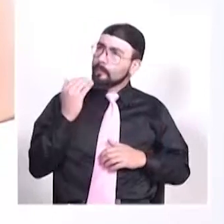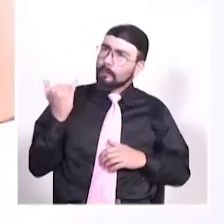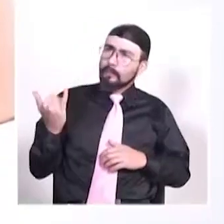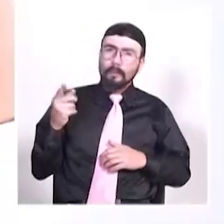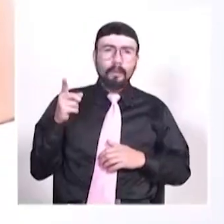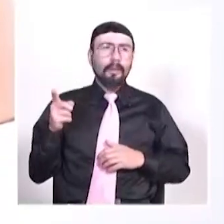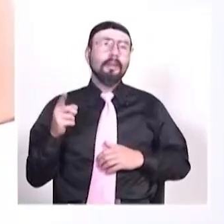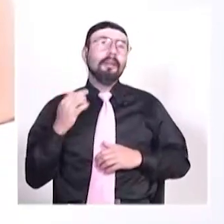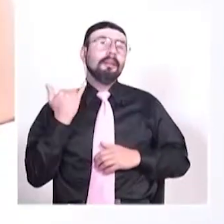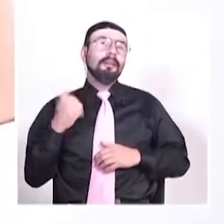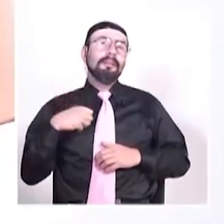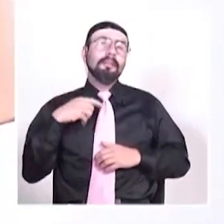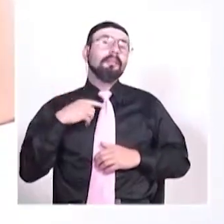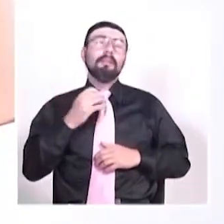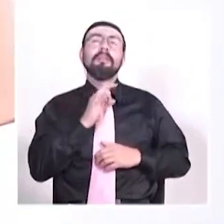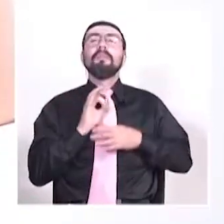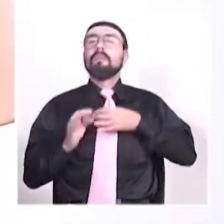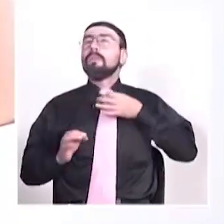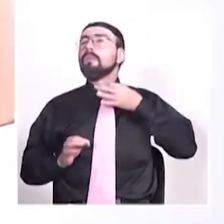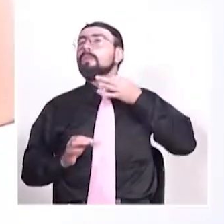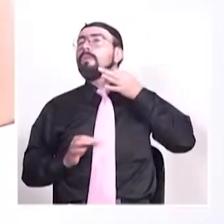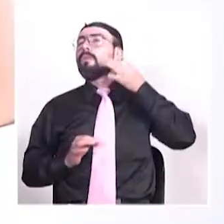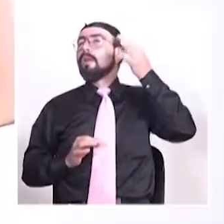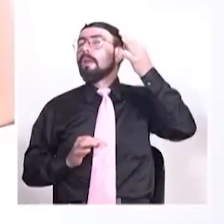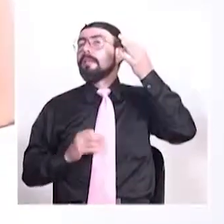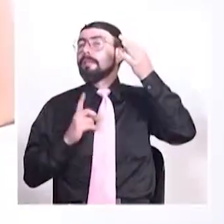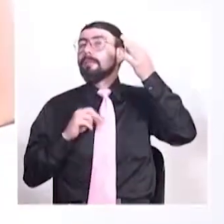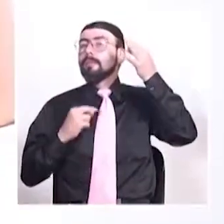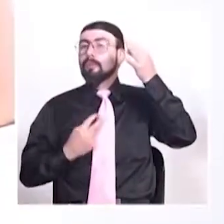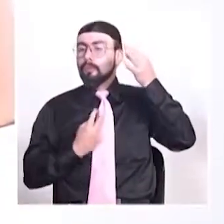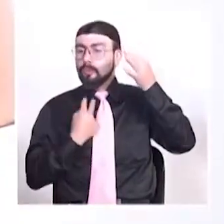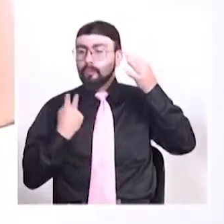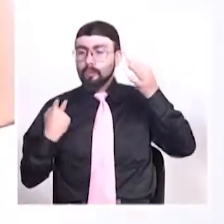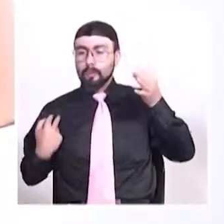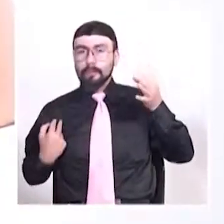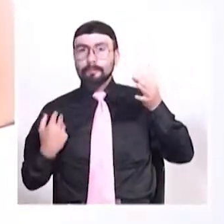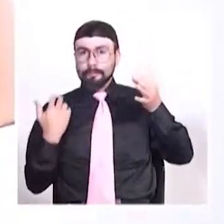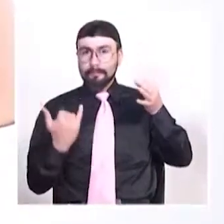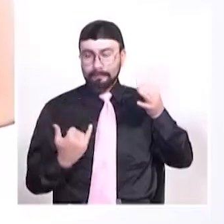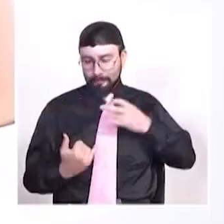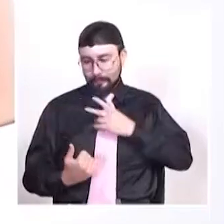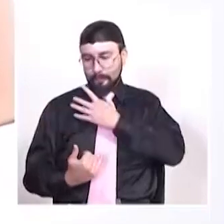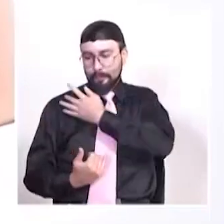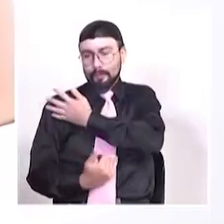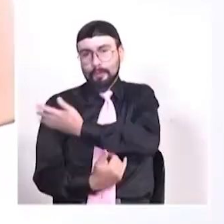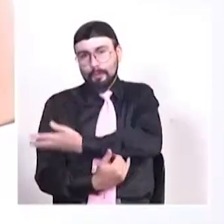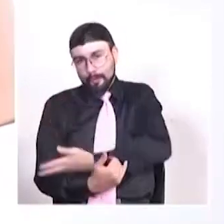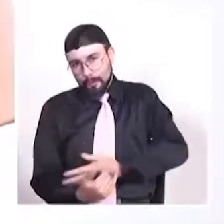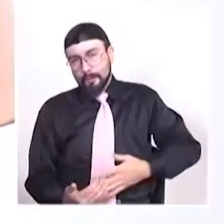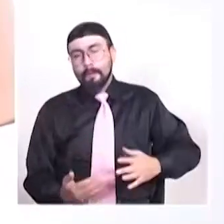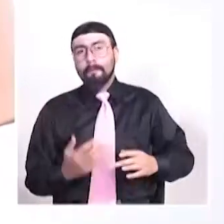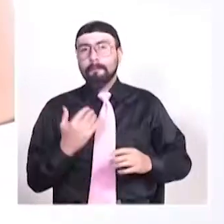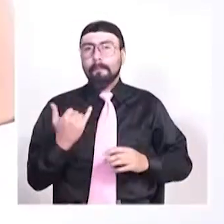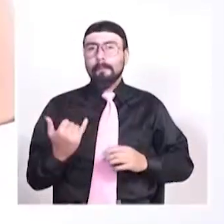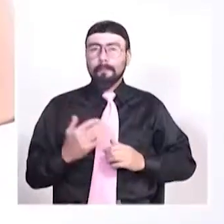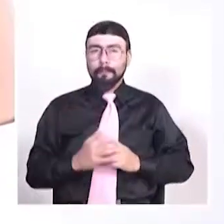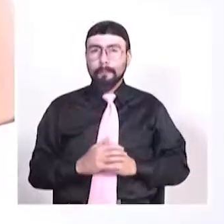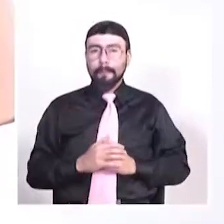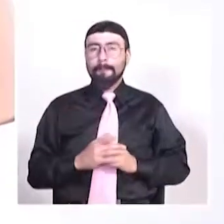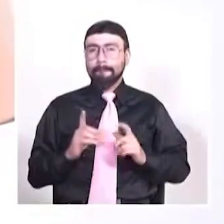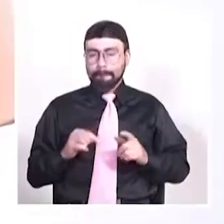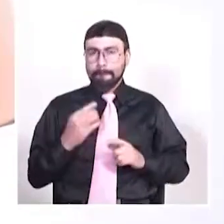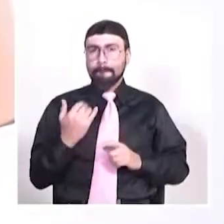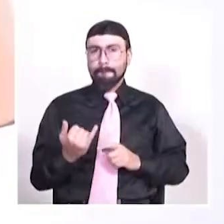una carótida común izquierda y una subclavia izquierda. La carótida común izquierda